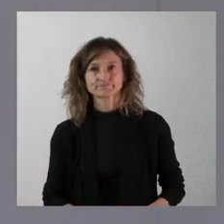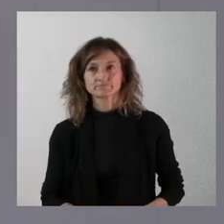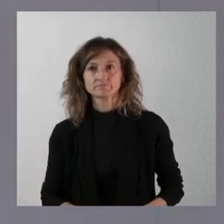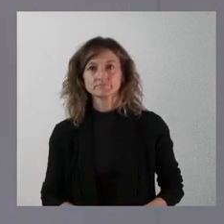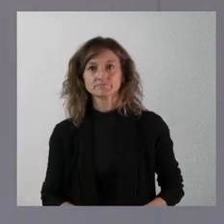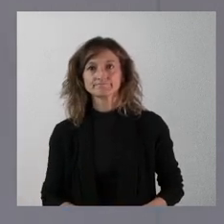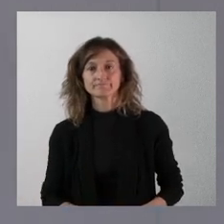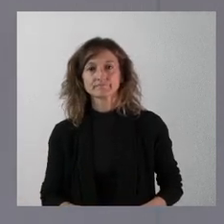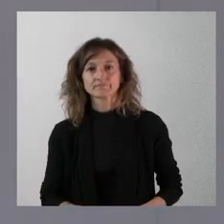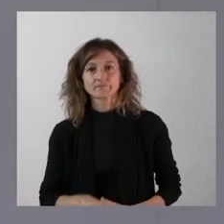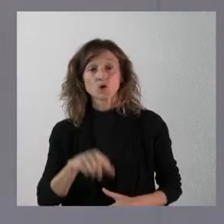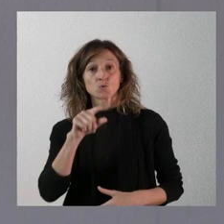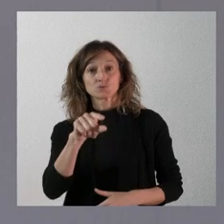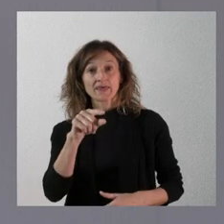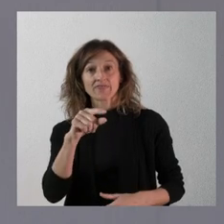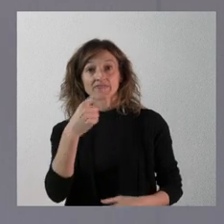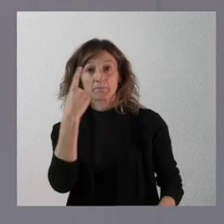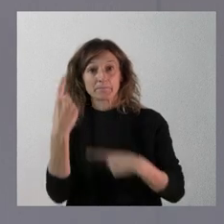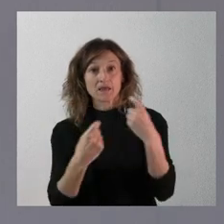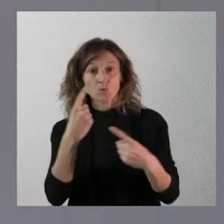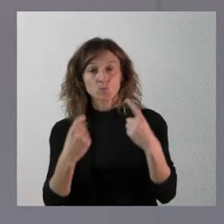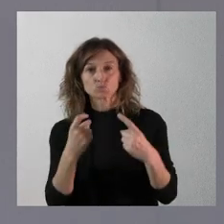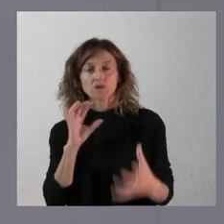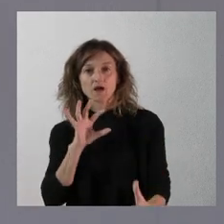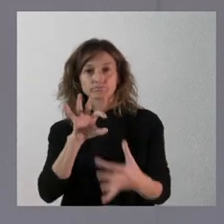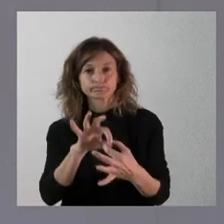sobre las preguntas que usted señala